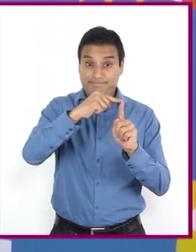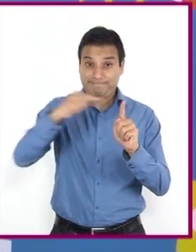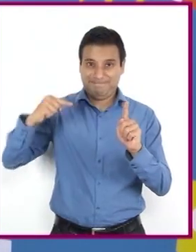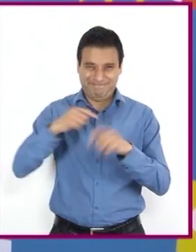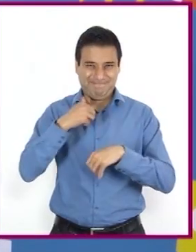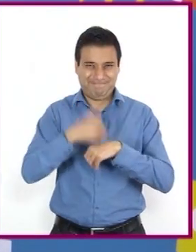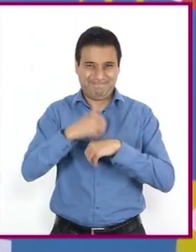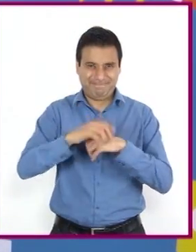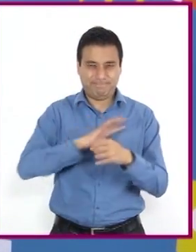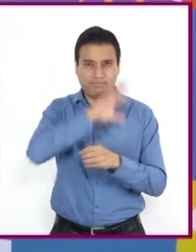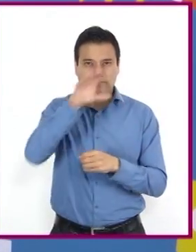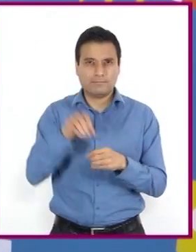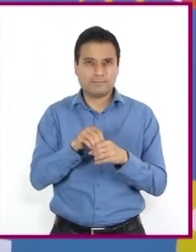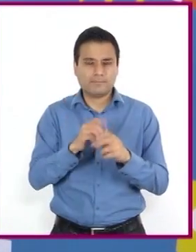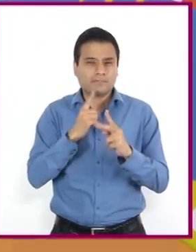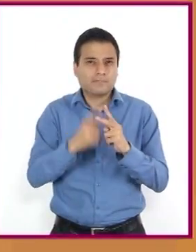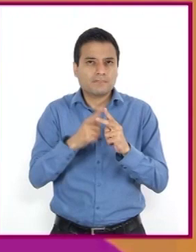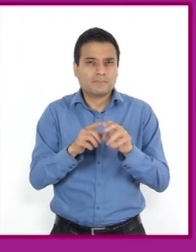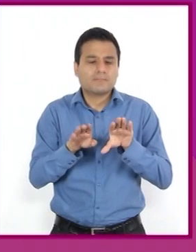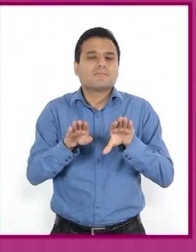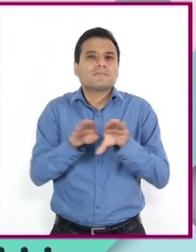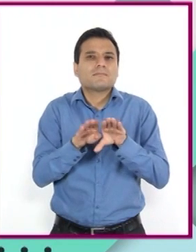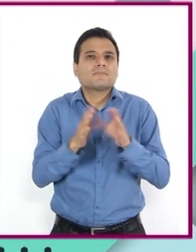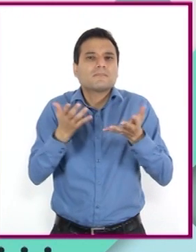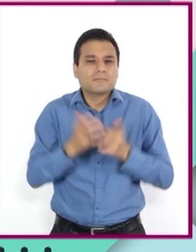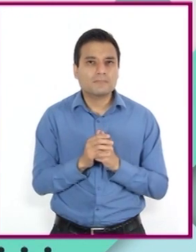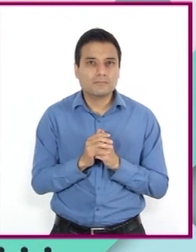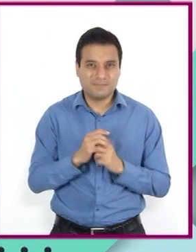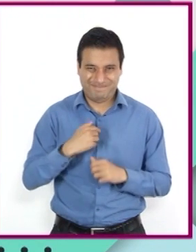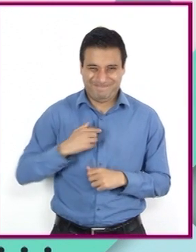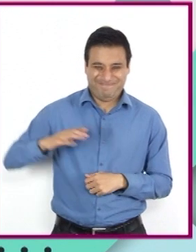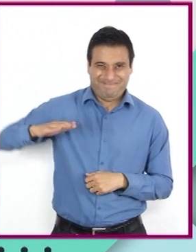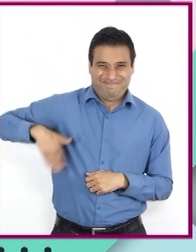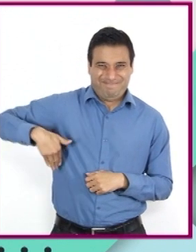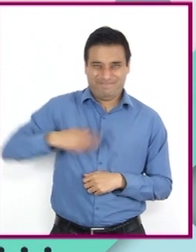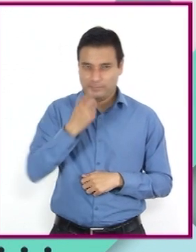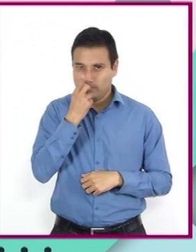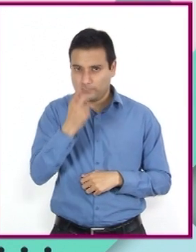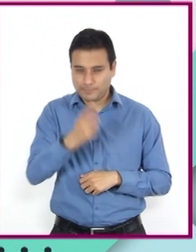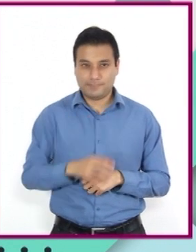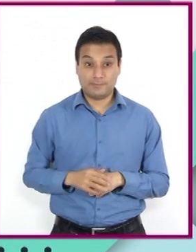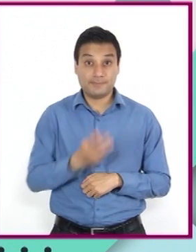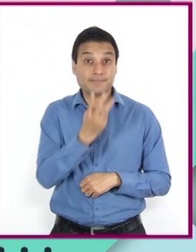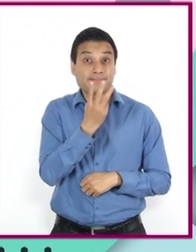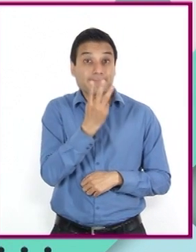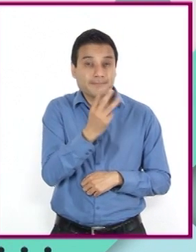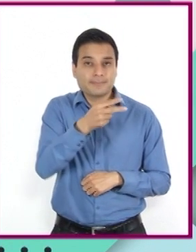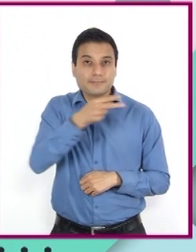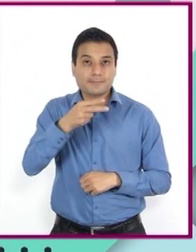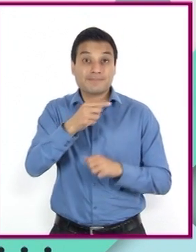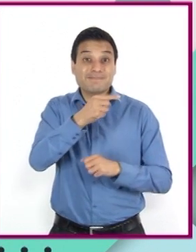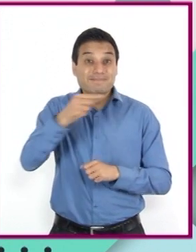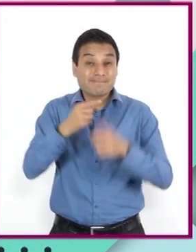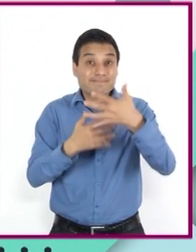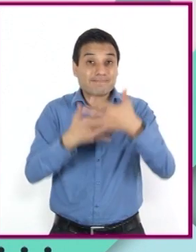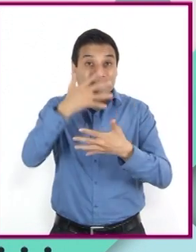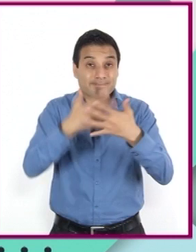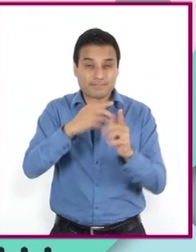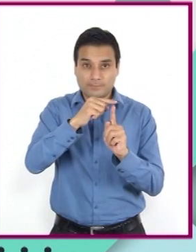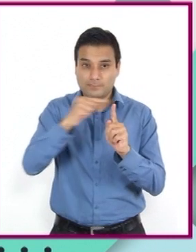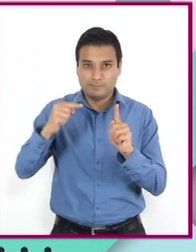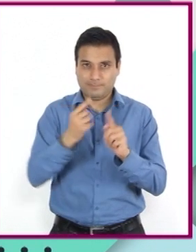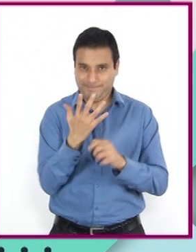de números enteros? Dijimos hace un momento que 3 es igual a 15 negativo entre 5